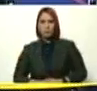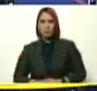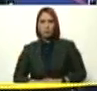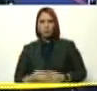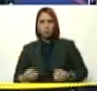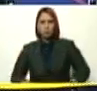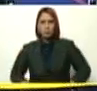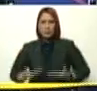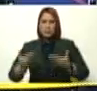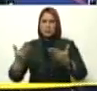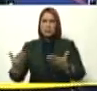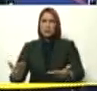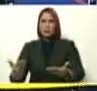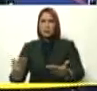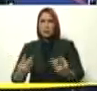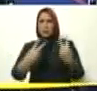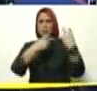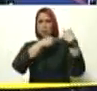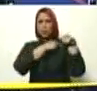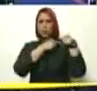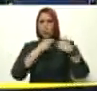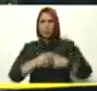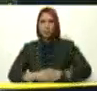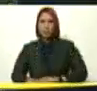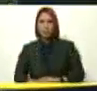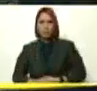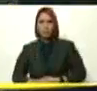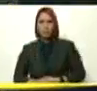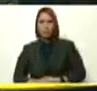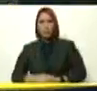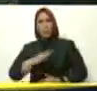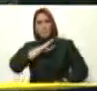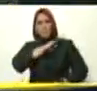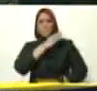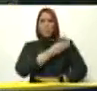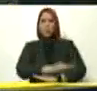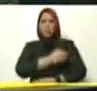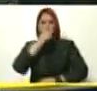Entregó potestades y poder al pueblo.